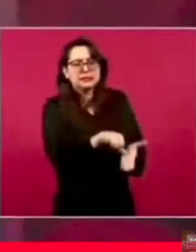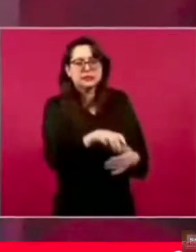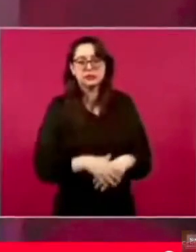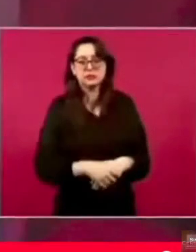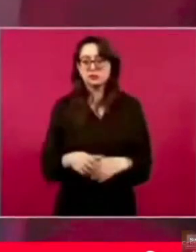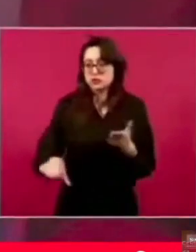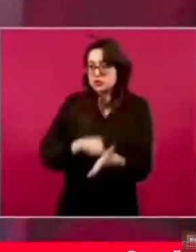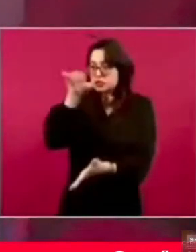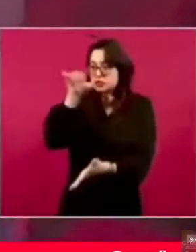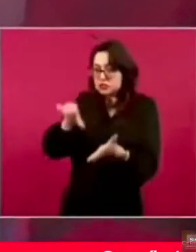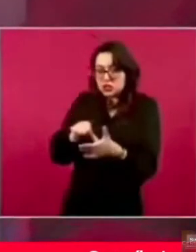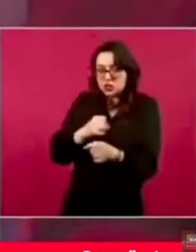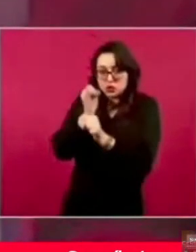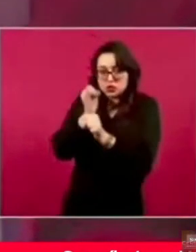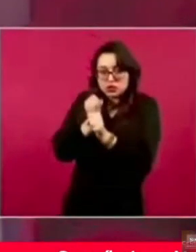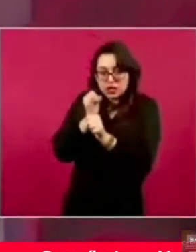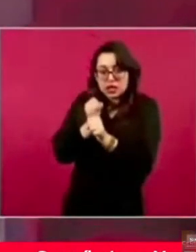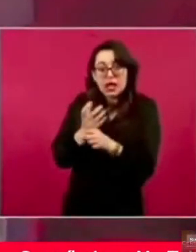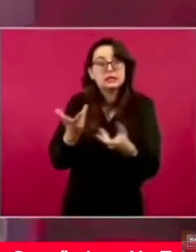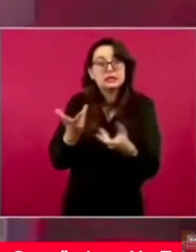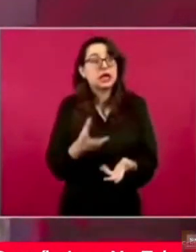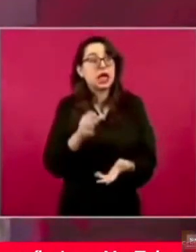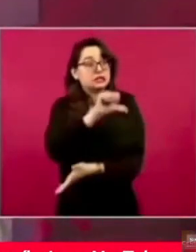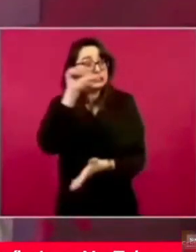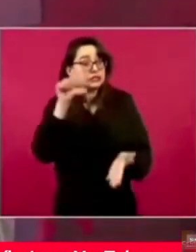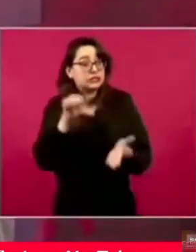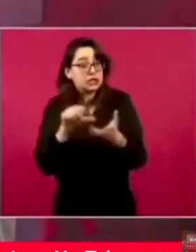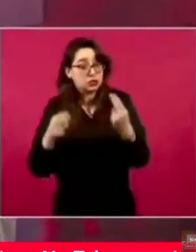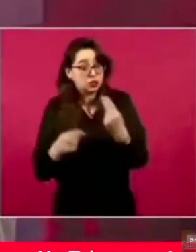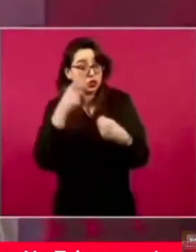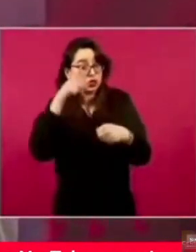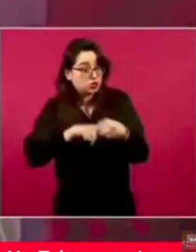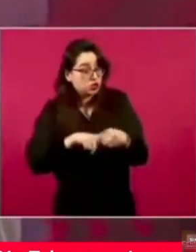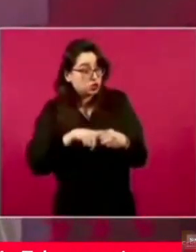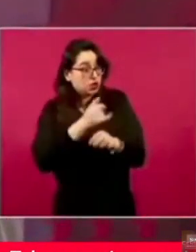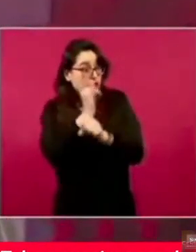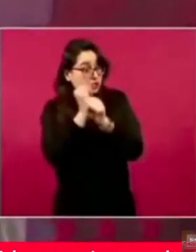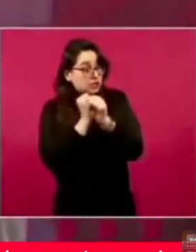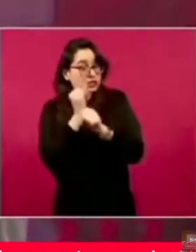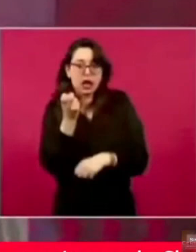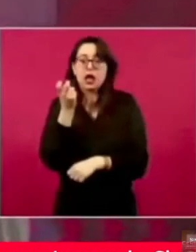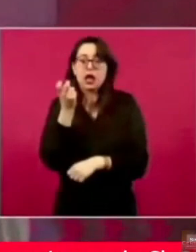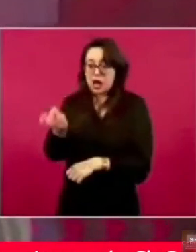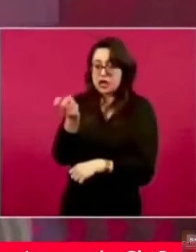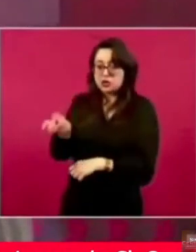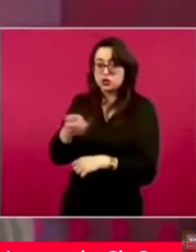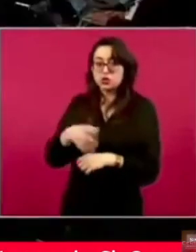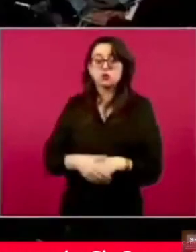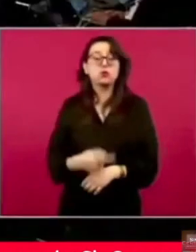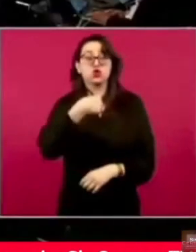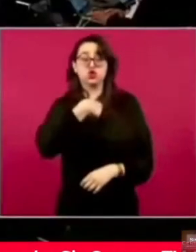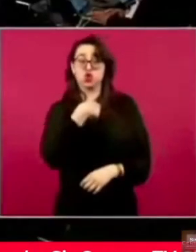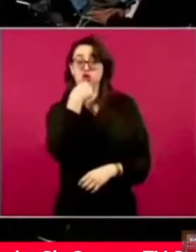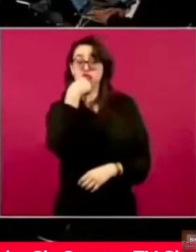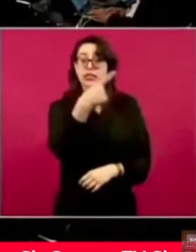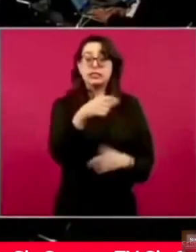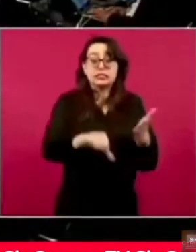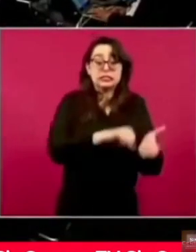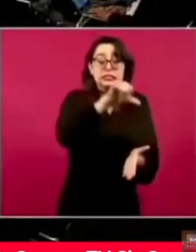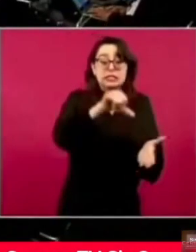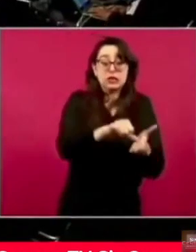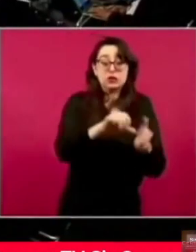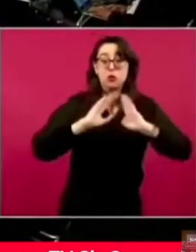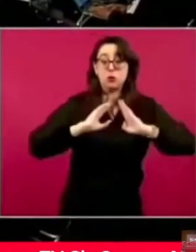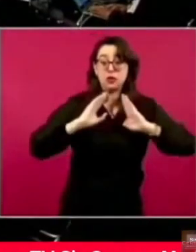Centro de Inteligencia. ¿Cuál? Porque está el Centro Nacional de Inteligencia. Es el Centro Nacional de Inteligencia. Aquí yo estoy hablando del Centro Militar